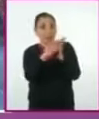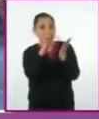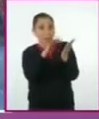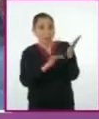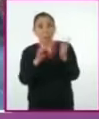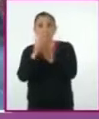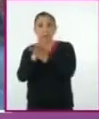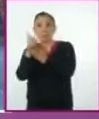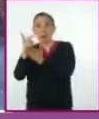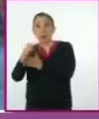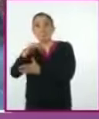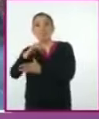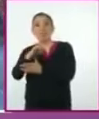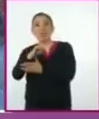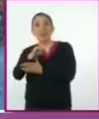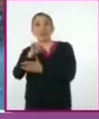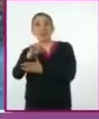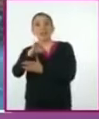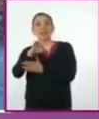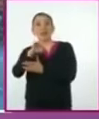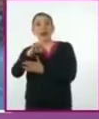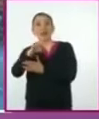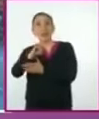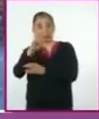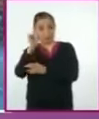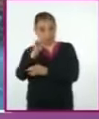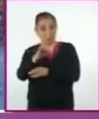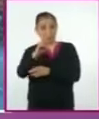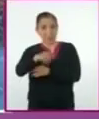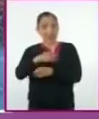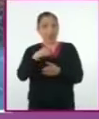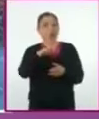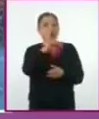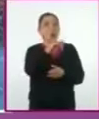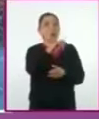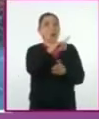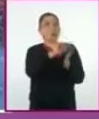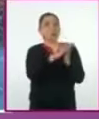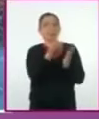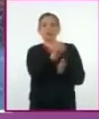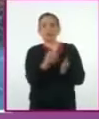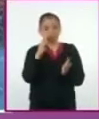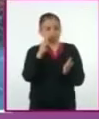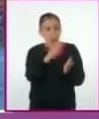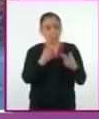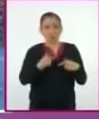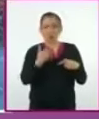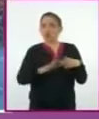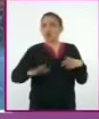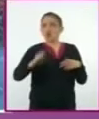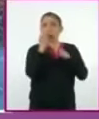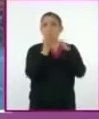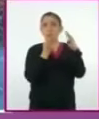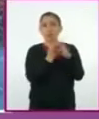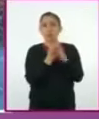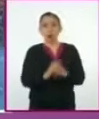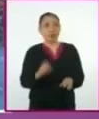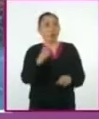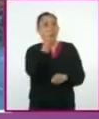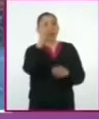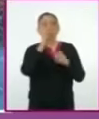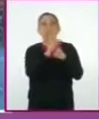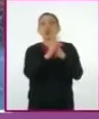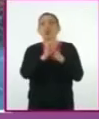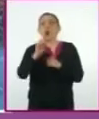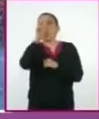el Premio Miguel de Cervantes? Así es, el Nobel de Literatura reconoce la obra de un autor a nivel mundial, de cualquier país o